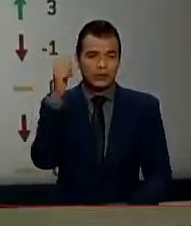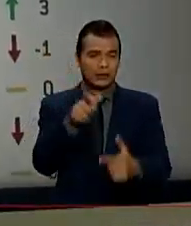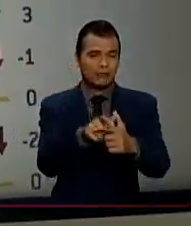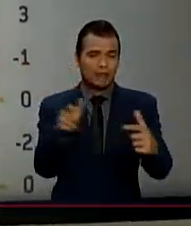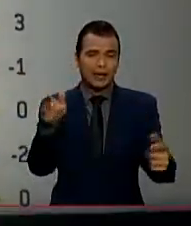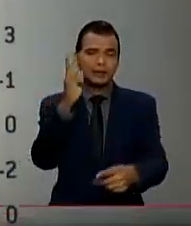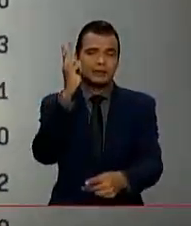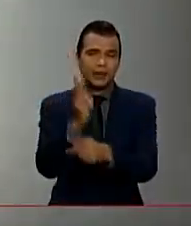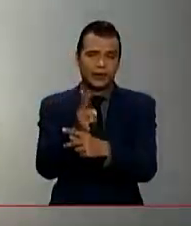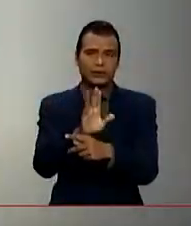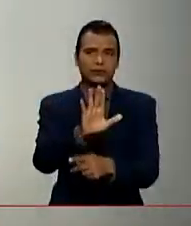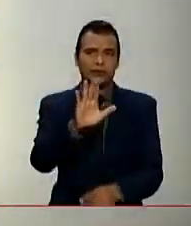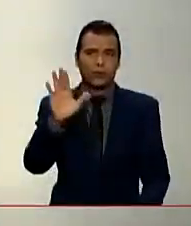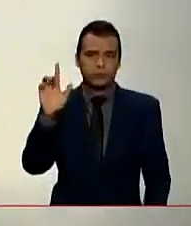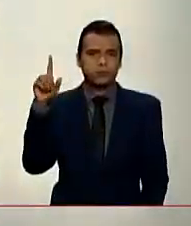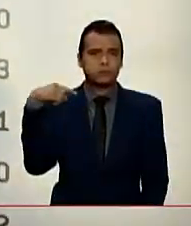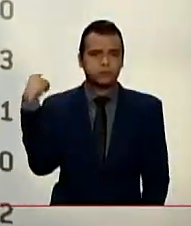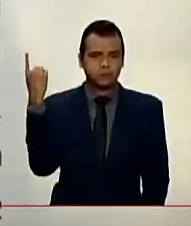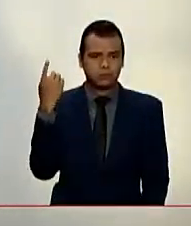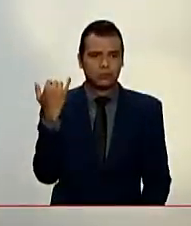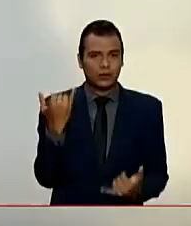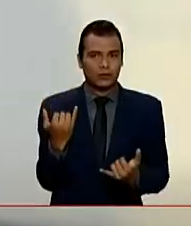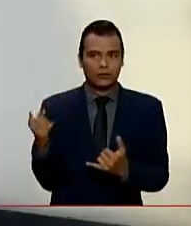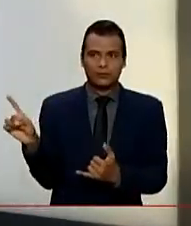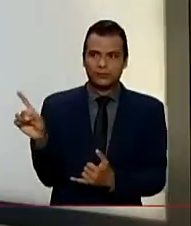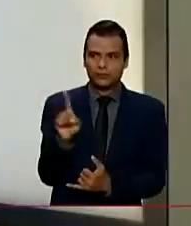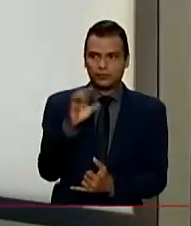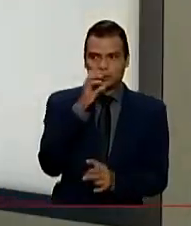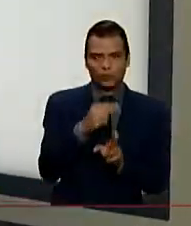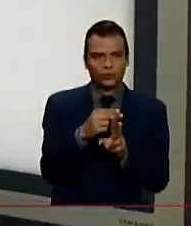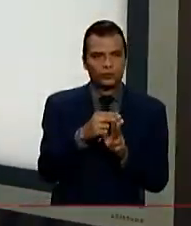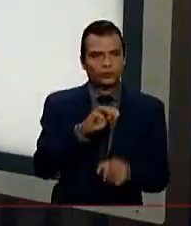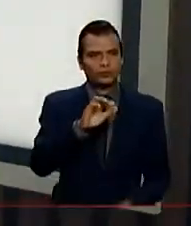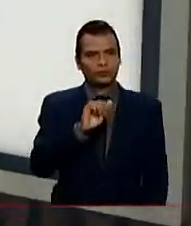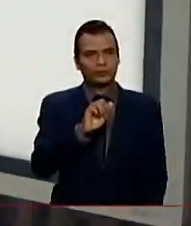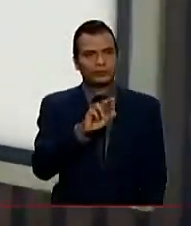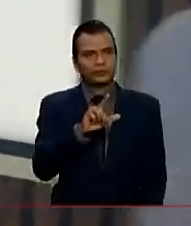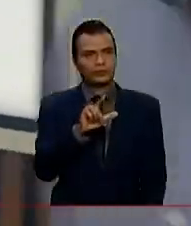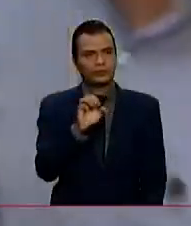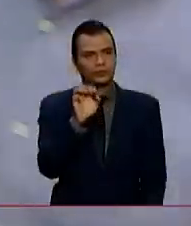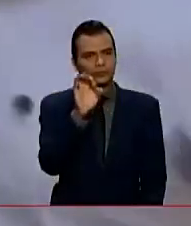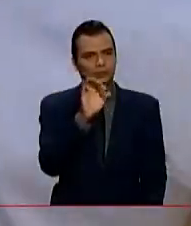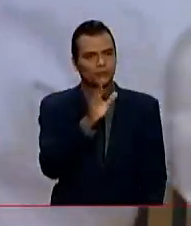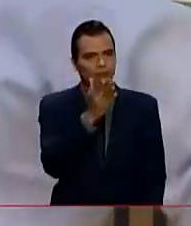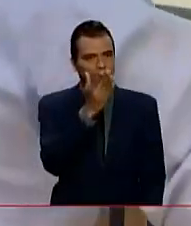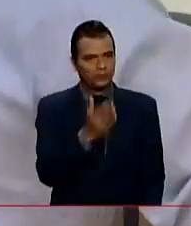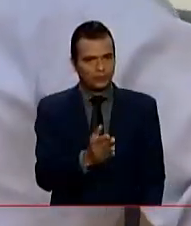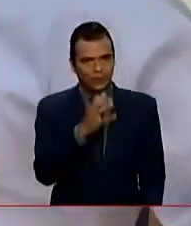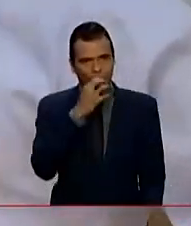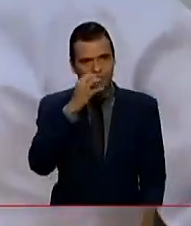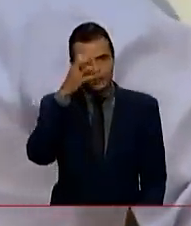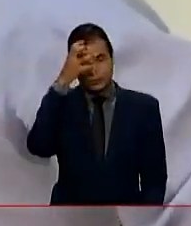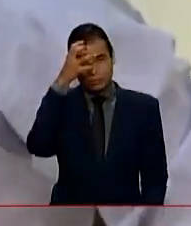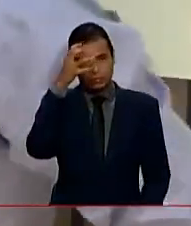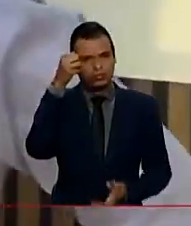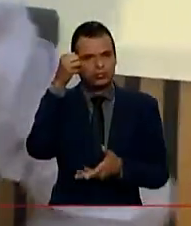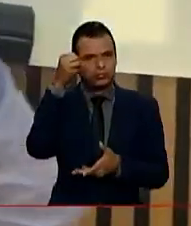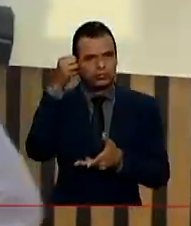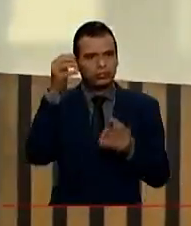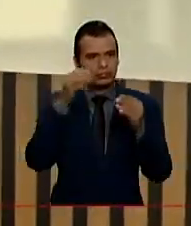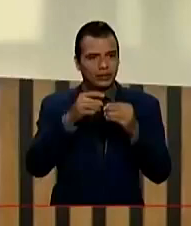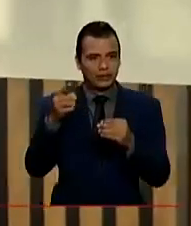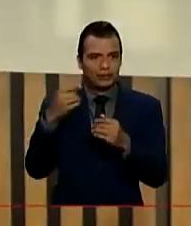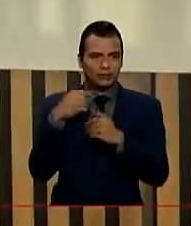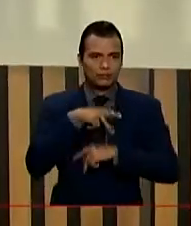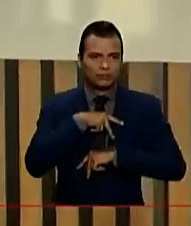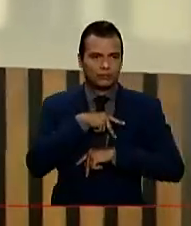ampliar el tema me acompaña Carlos Pérez, economista y empresario. ¿Y en qué más nos rajamos en este ranking, Carlos? Buenos días.